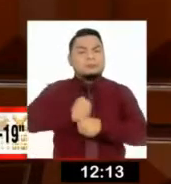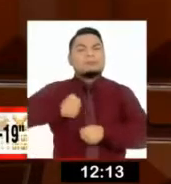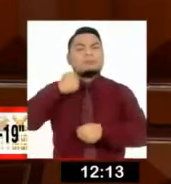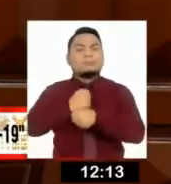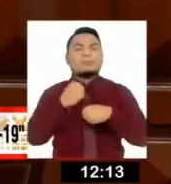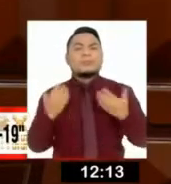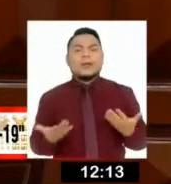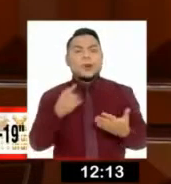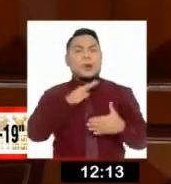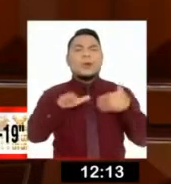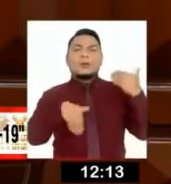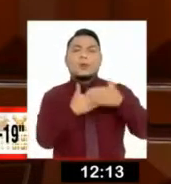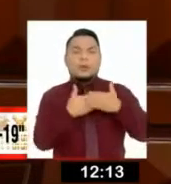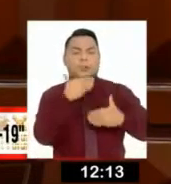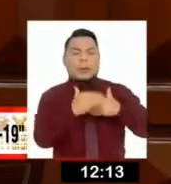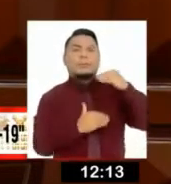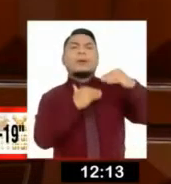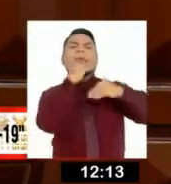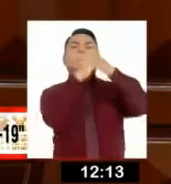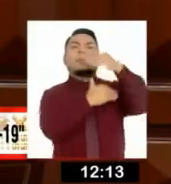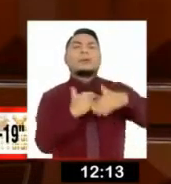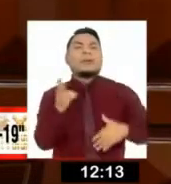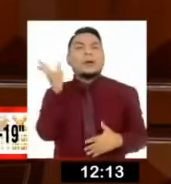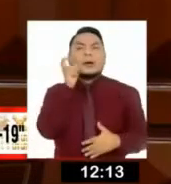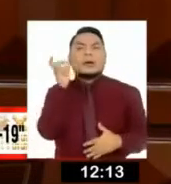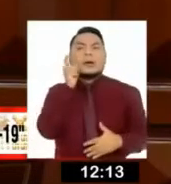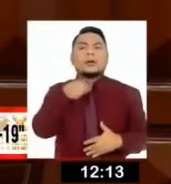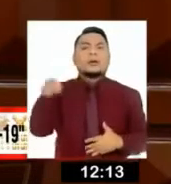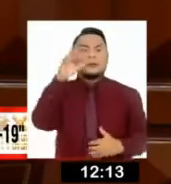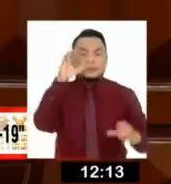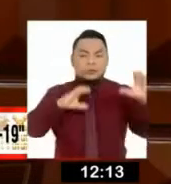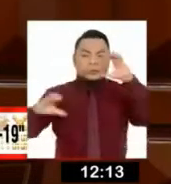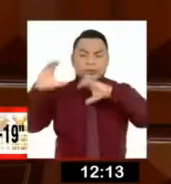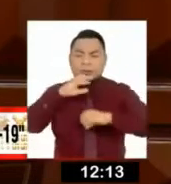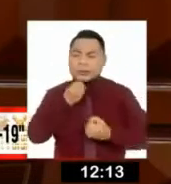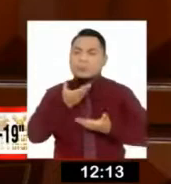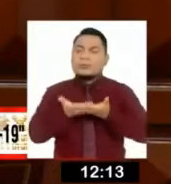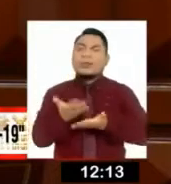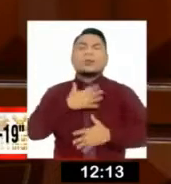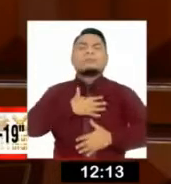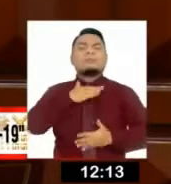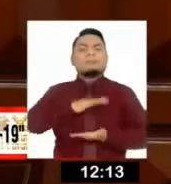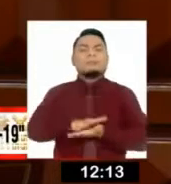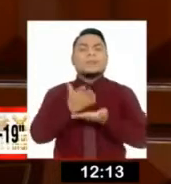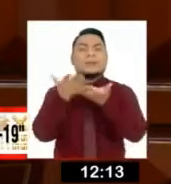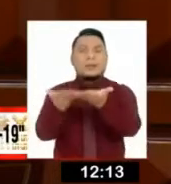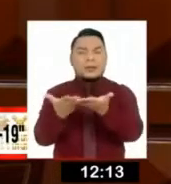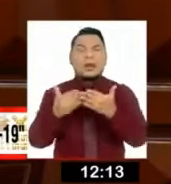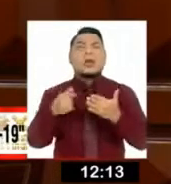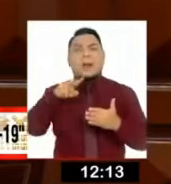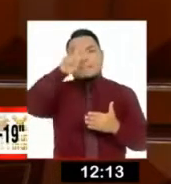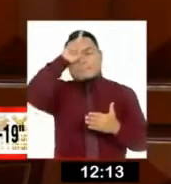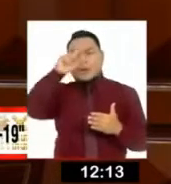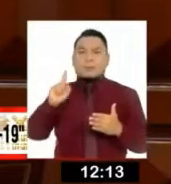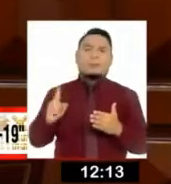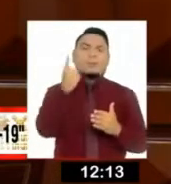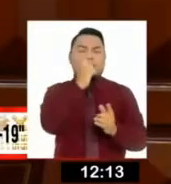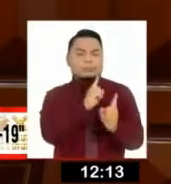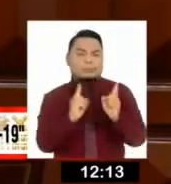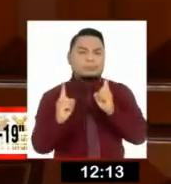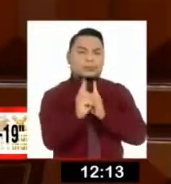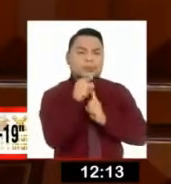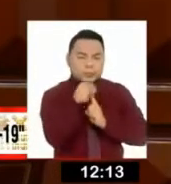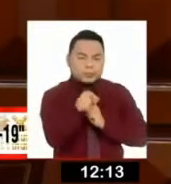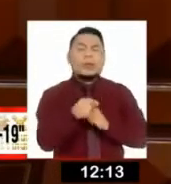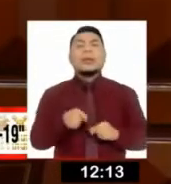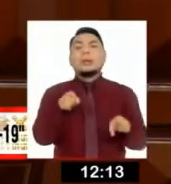construyendo sobre lo avanzado, escuchando a la ciencia y poniendo el bienestar de los peruanos por delante. Nos toca